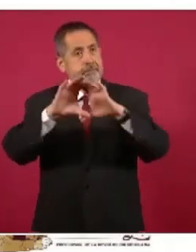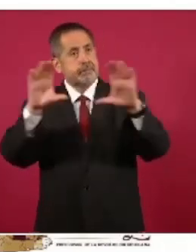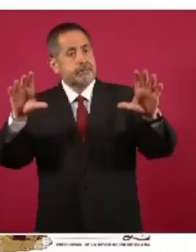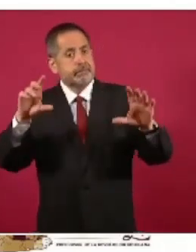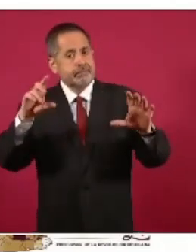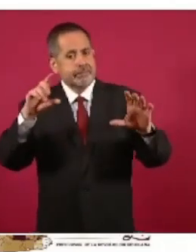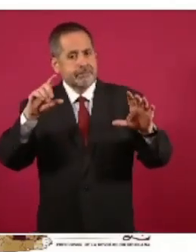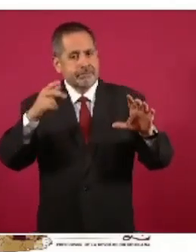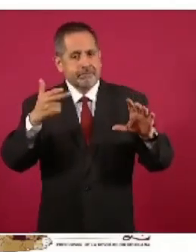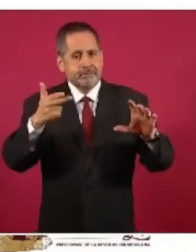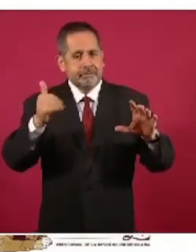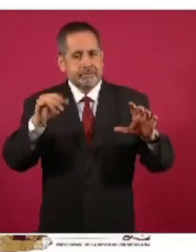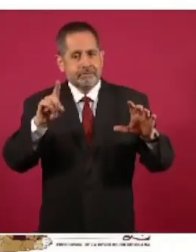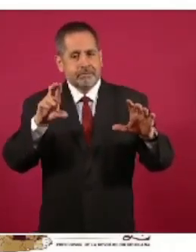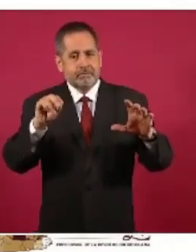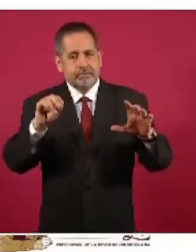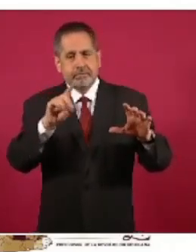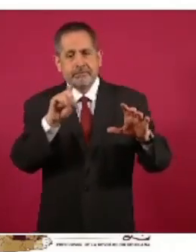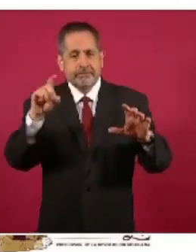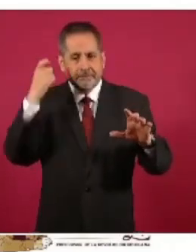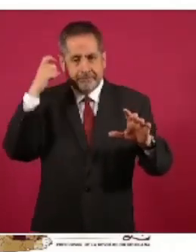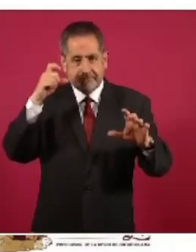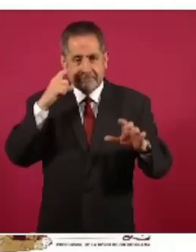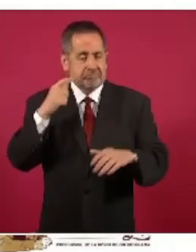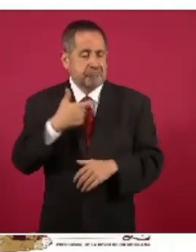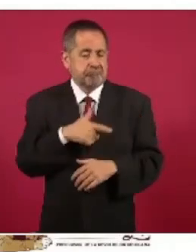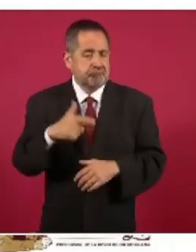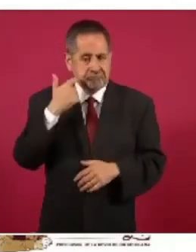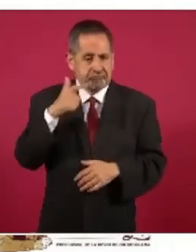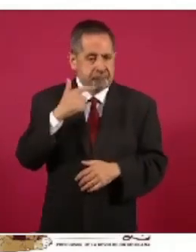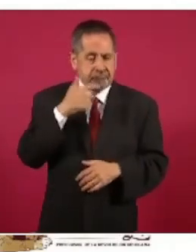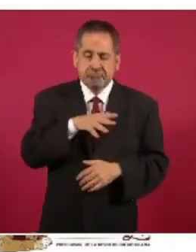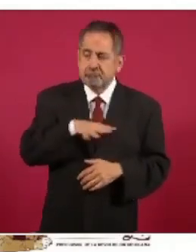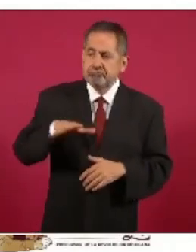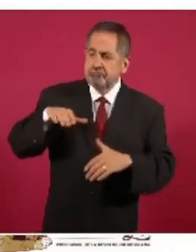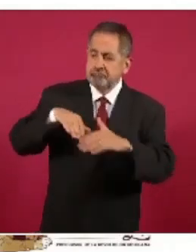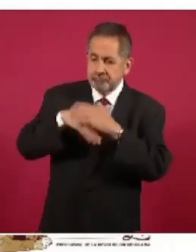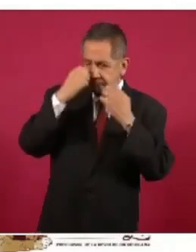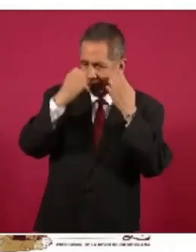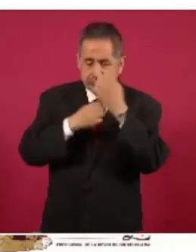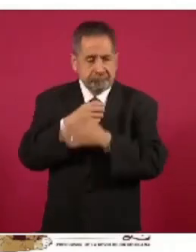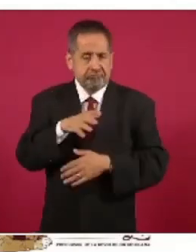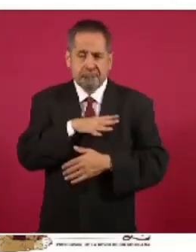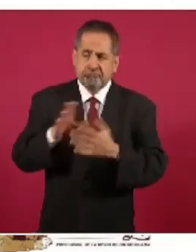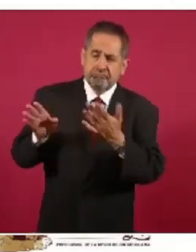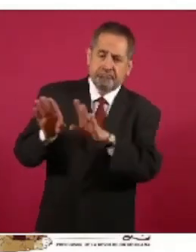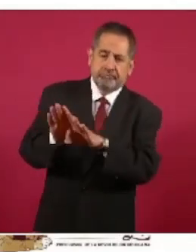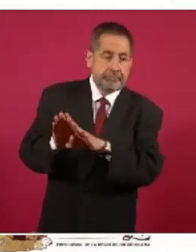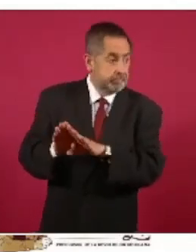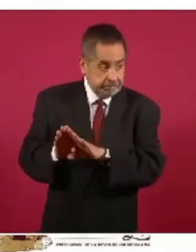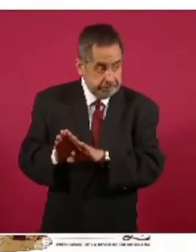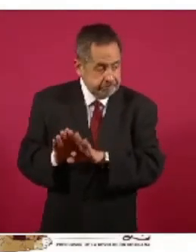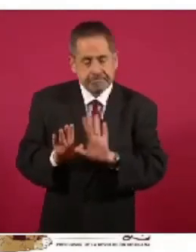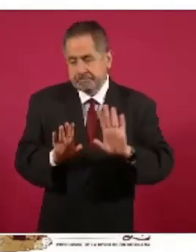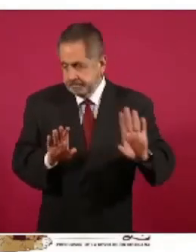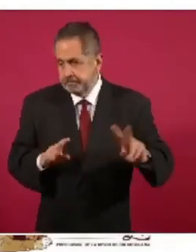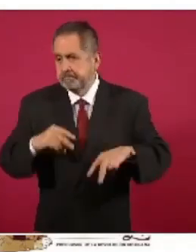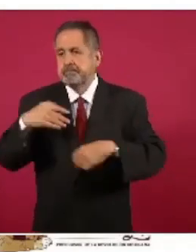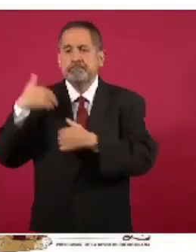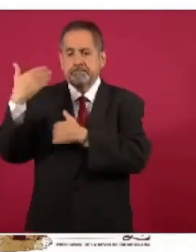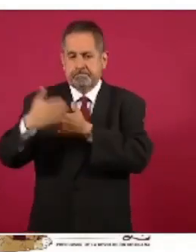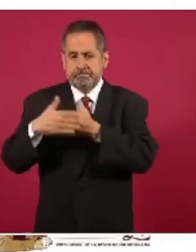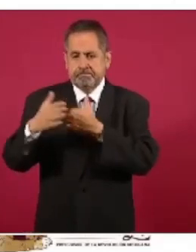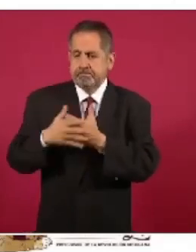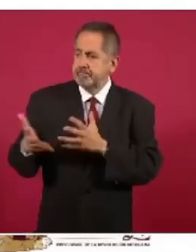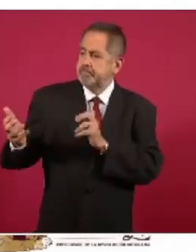Querétaro, que no, tampoco permitió la verificación. Estos dos los estaremos ya visitando, pero con la